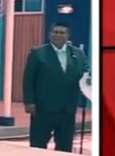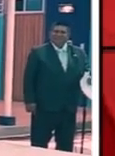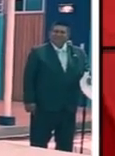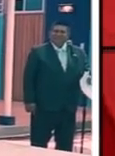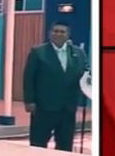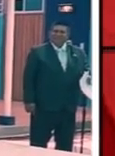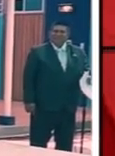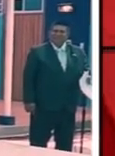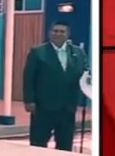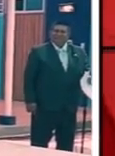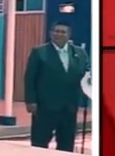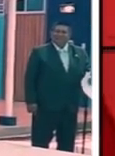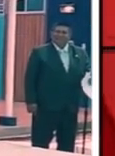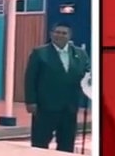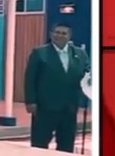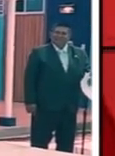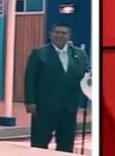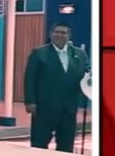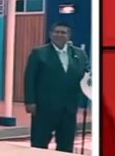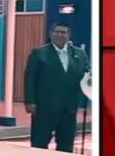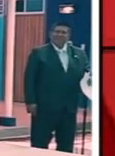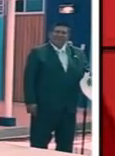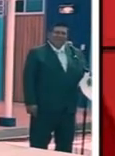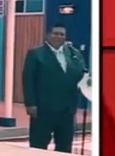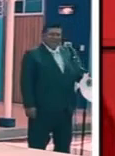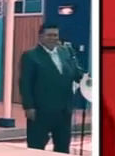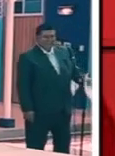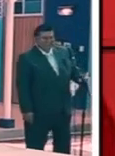memes a más obras más